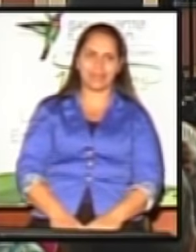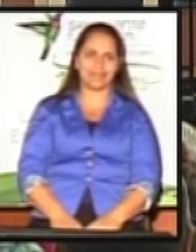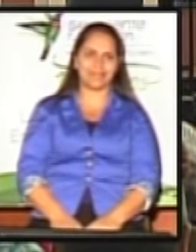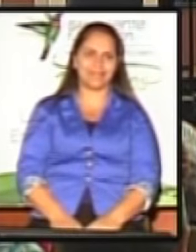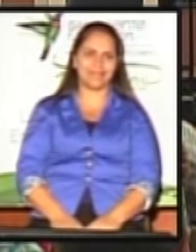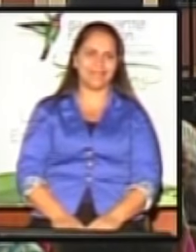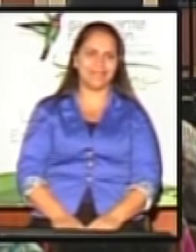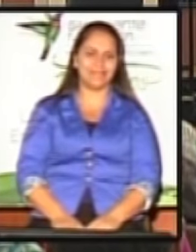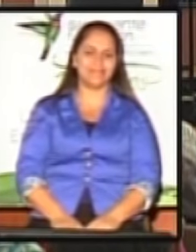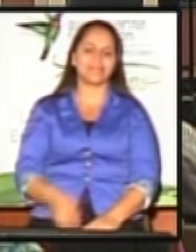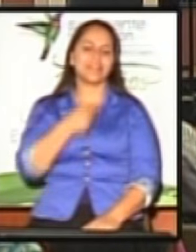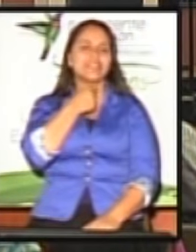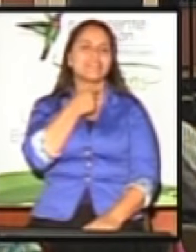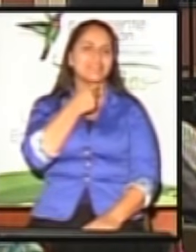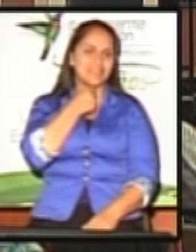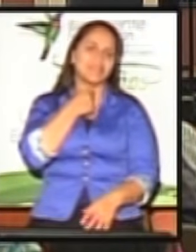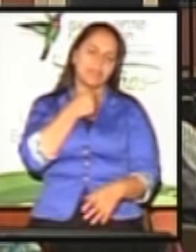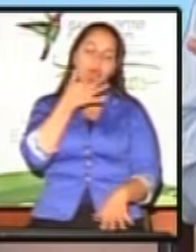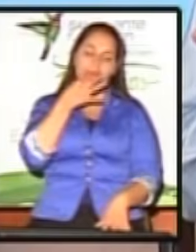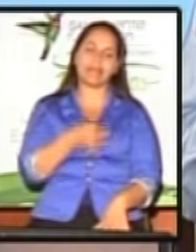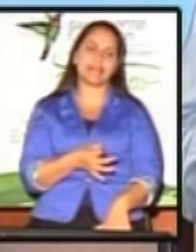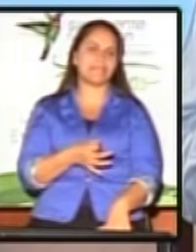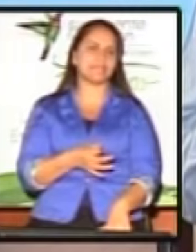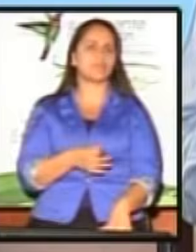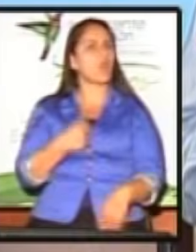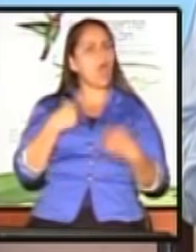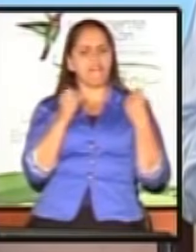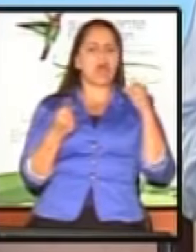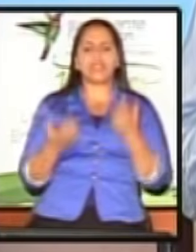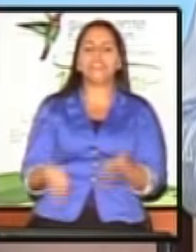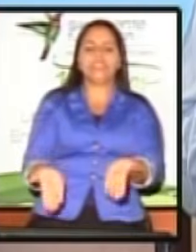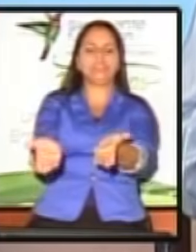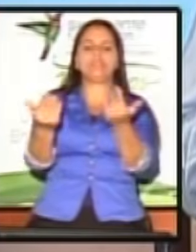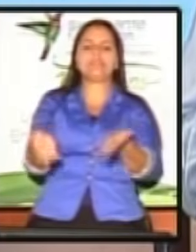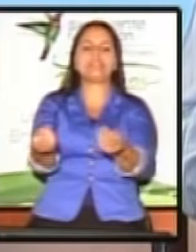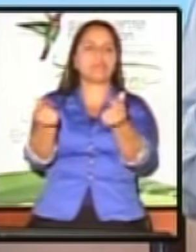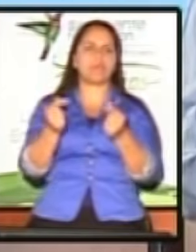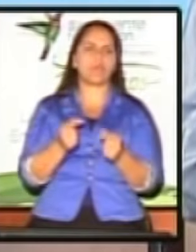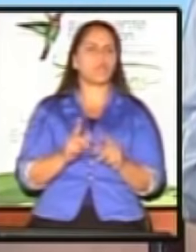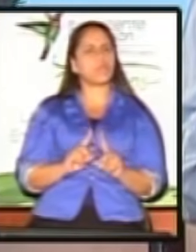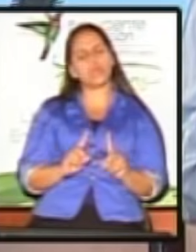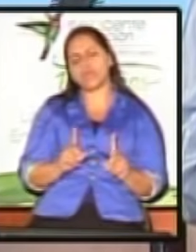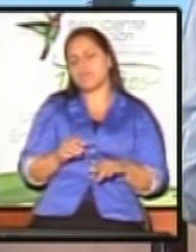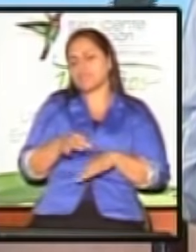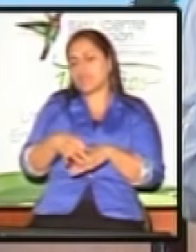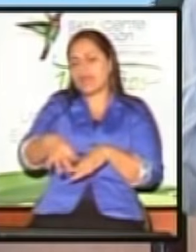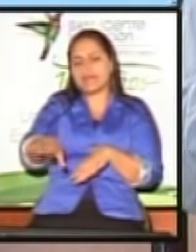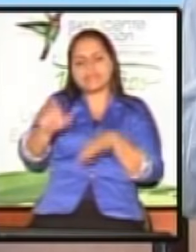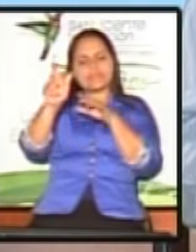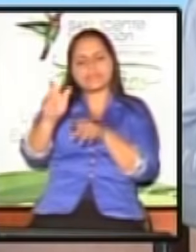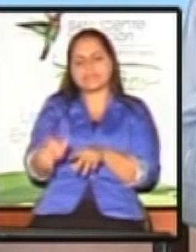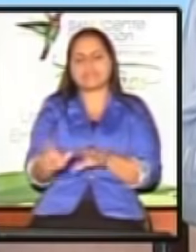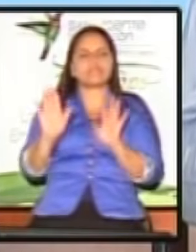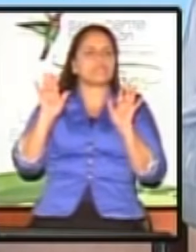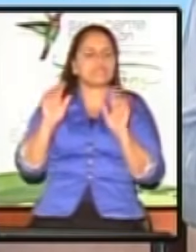Esa respuesta suena jocosa, pero es real, aquí no hay afán. Les voy a dar una clave básica,